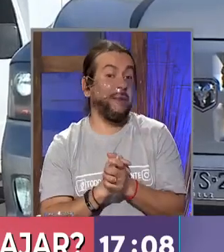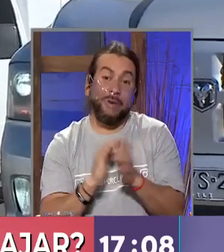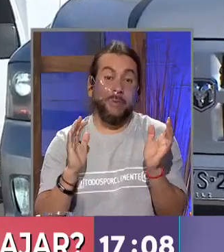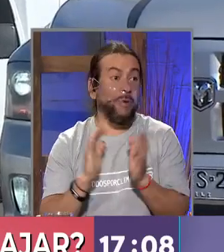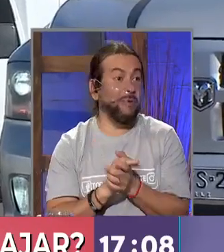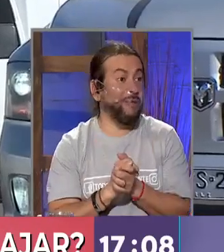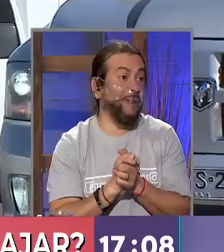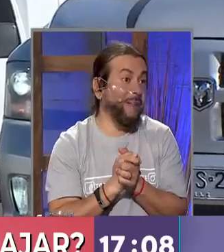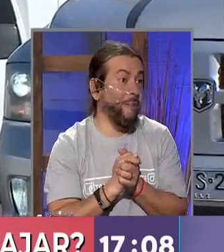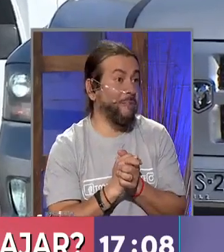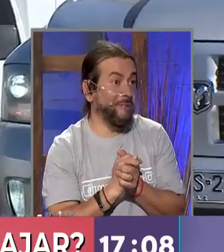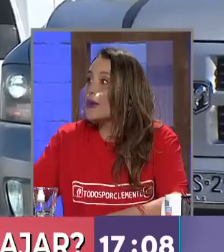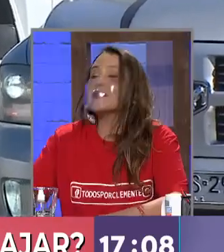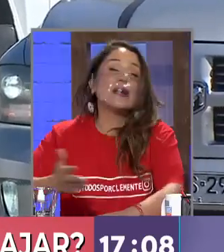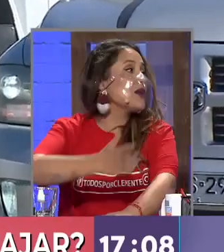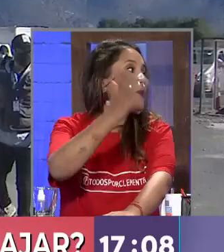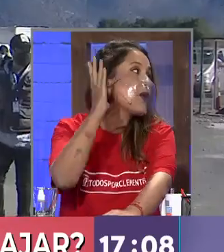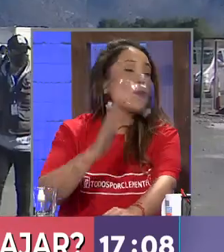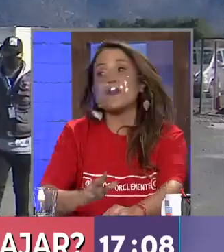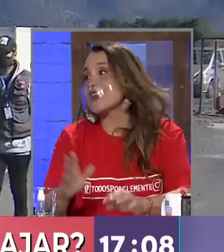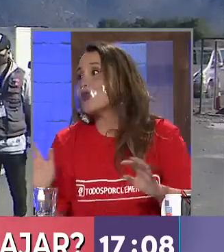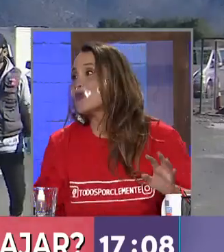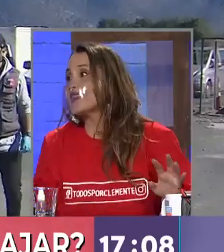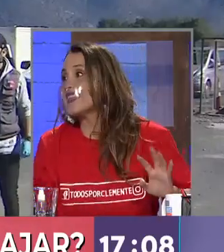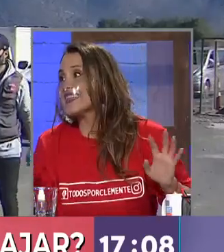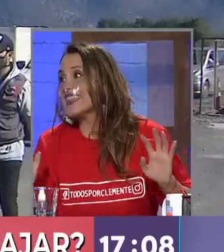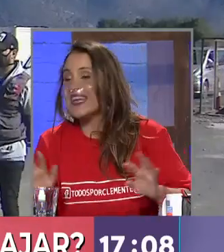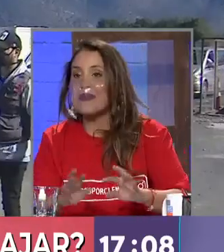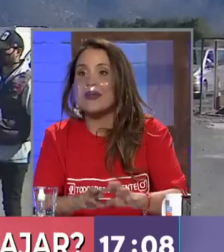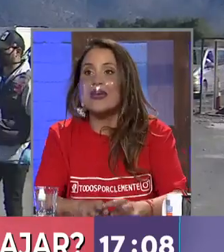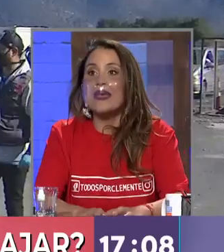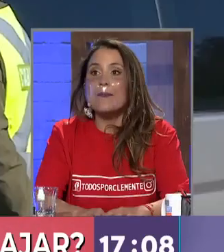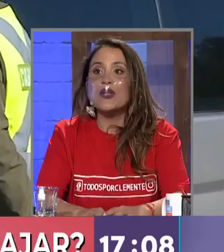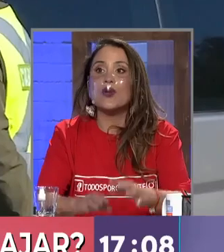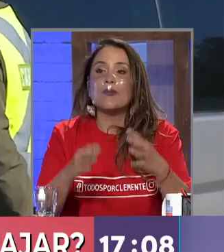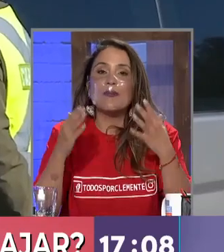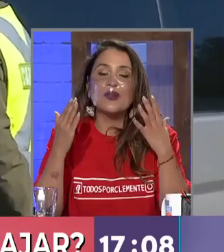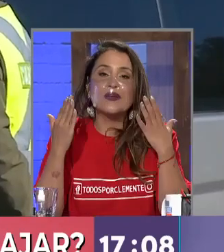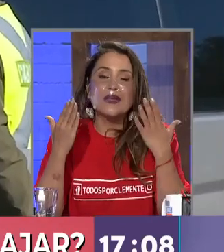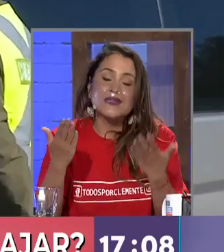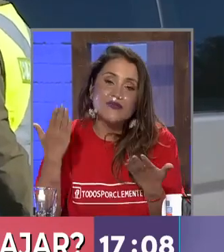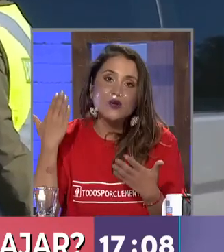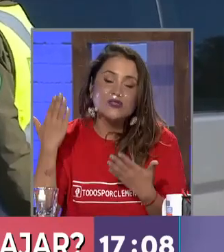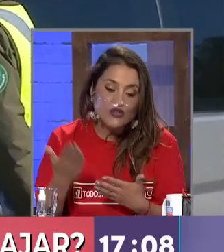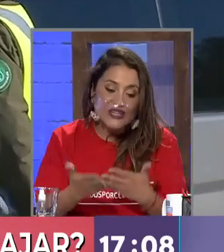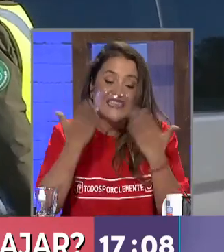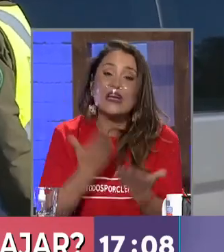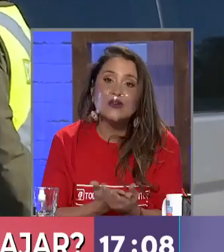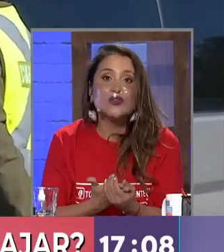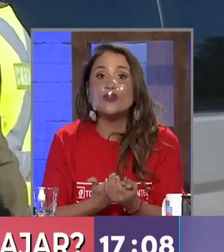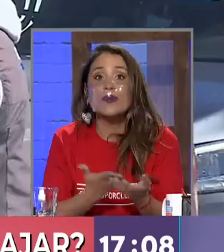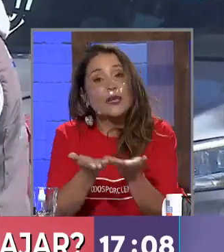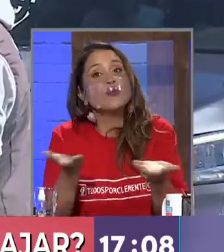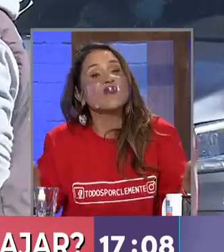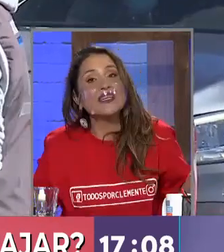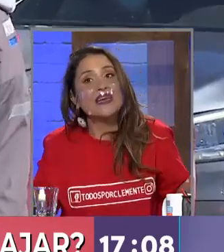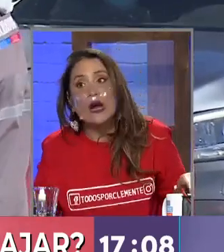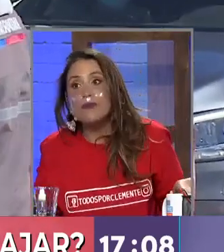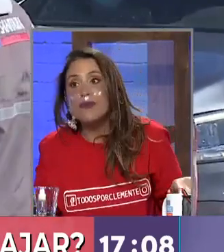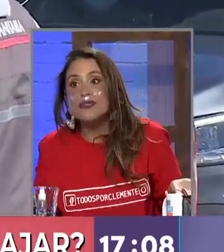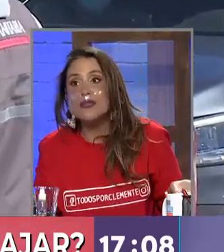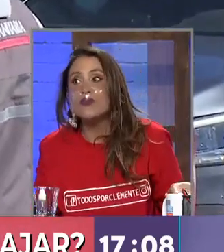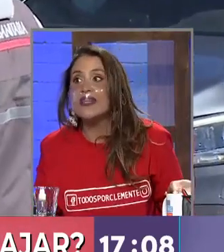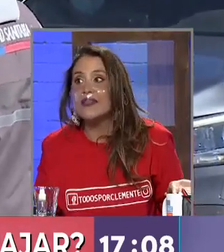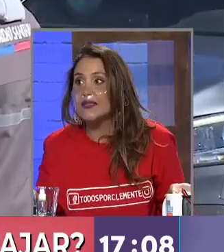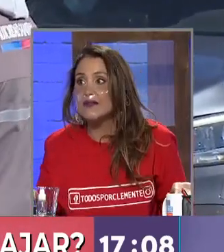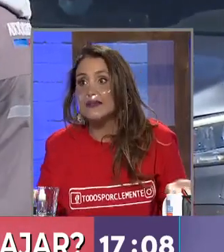nosotros te vemos cómo nos reímos. Aquí está. Y después los probé aquí con ustedes antes de irme. Pero estaba escuchando que tengo, yo no, por ejemplo, no había sacado